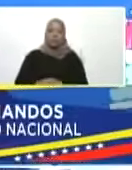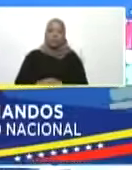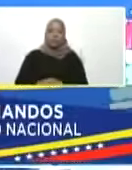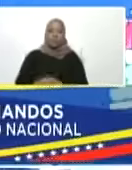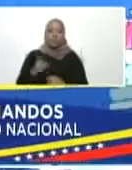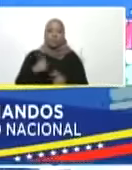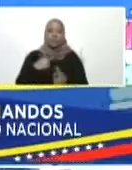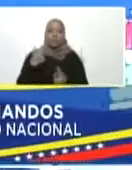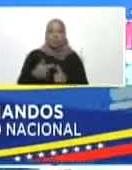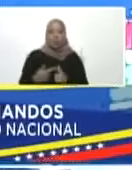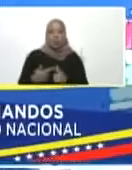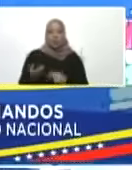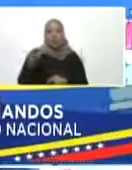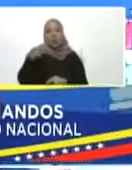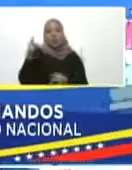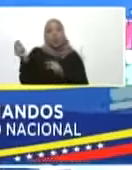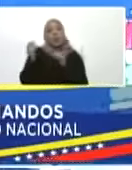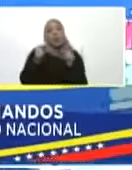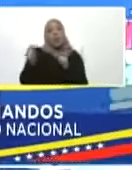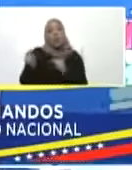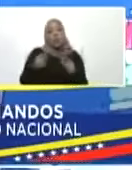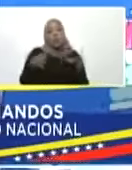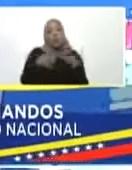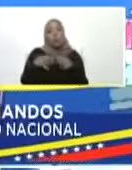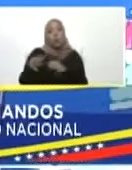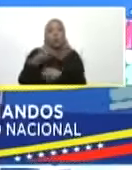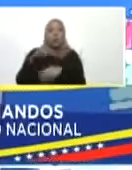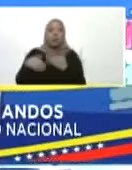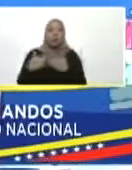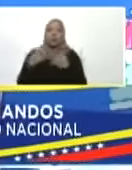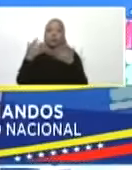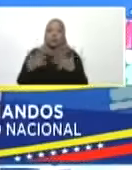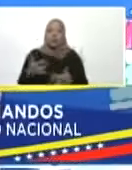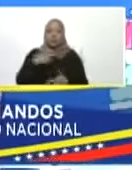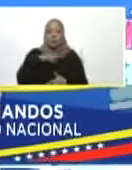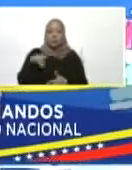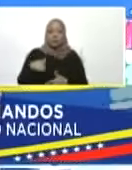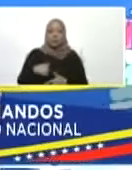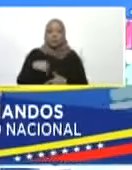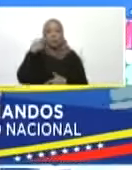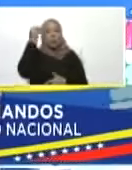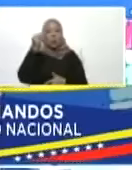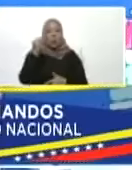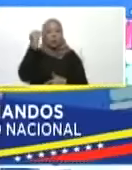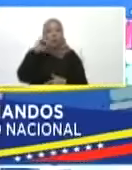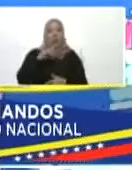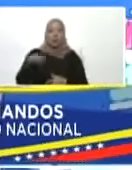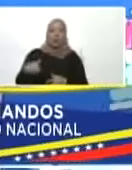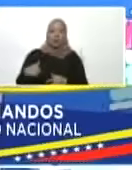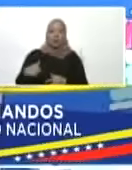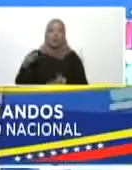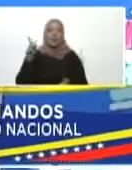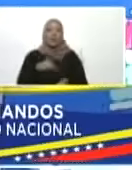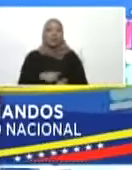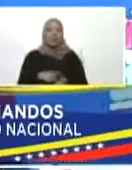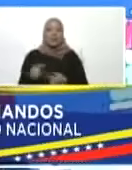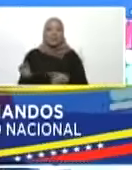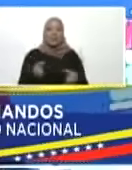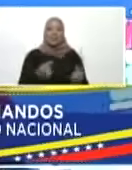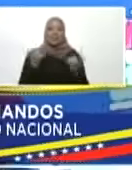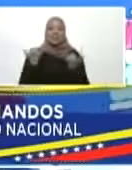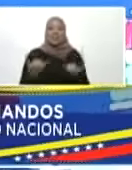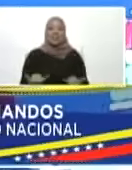Entonces, ¿cuál es la dicotomía entre modelo colonial, dependiente, entre ser esclavos